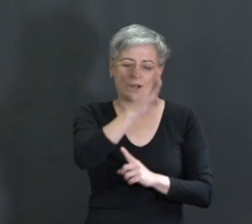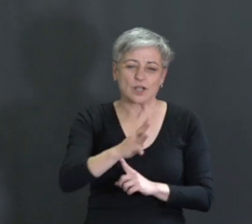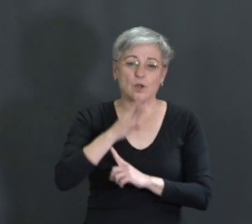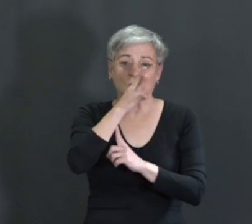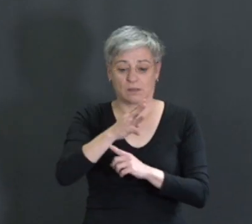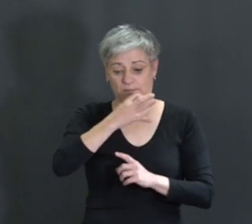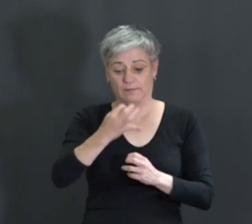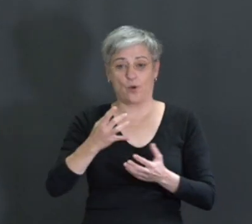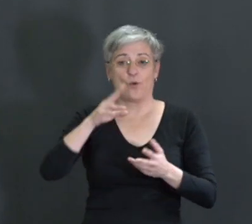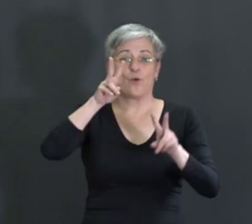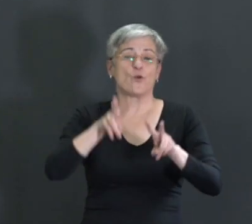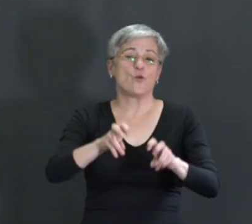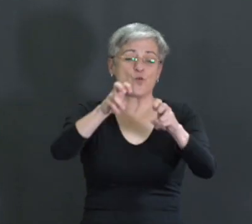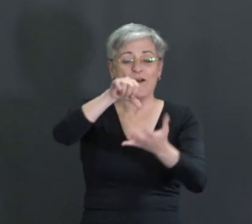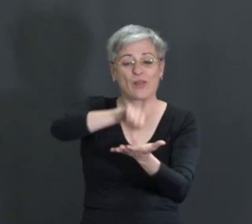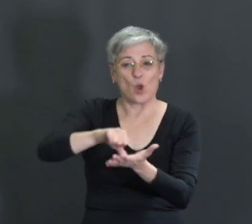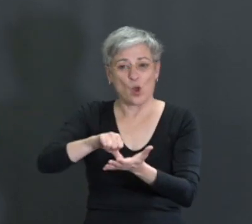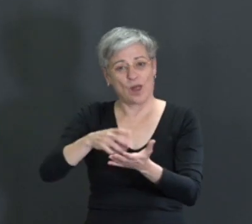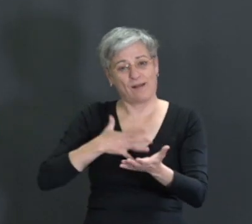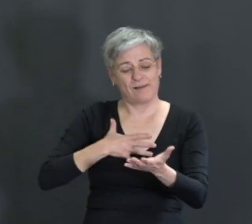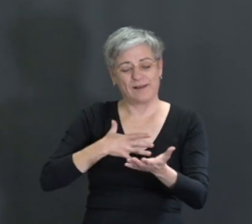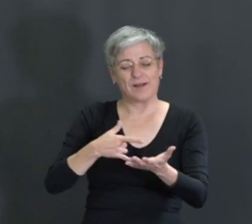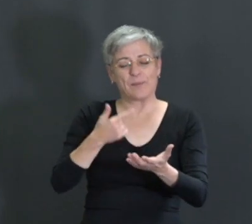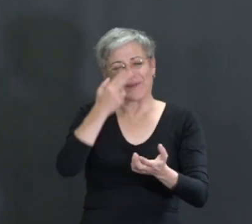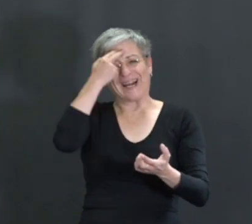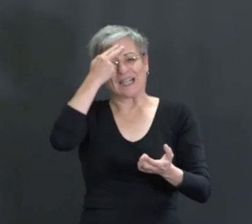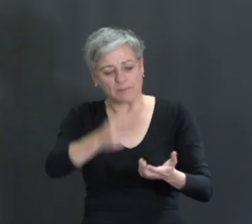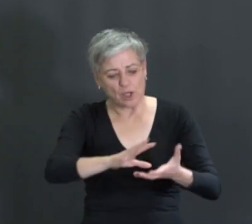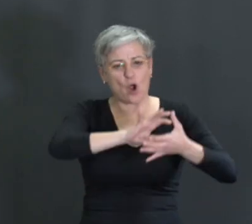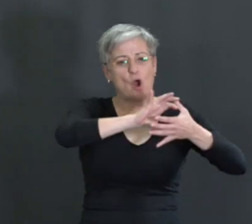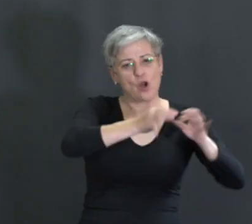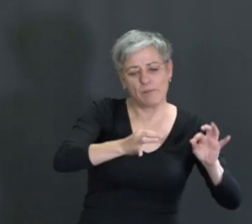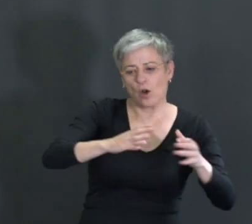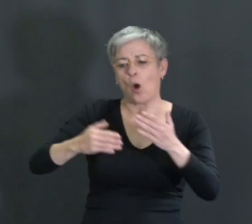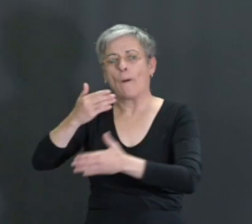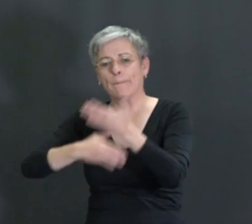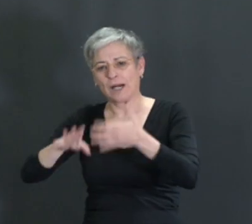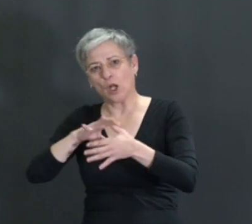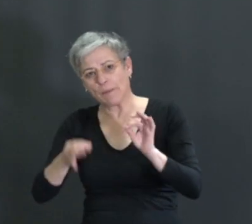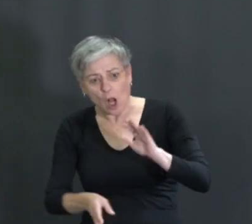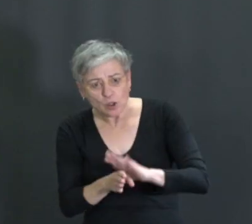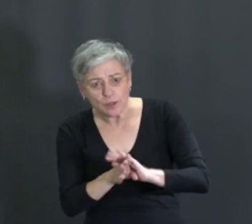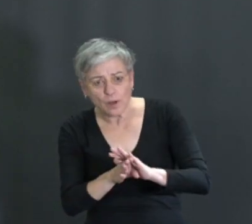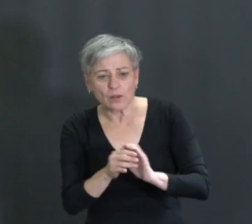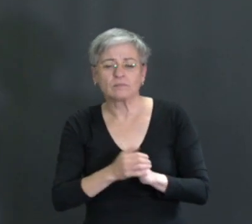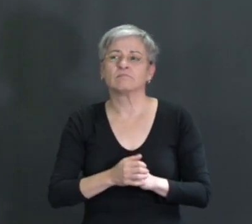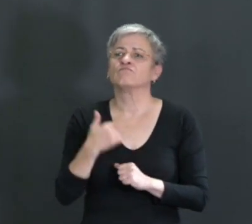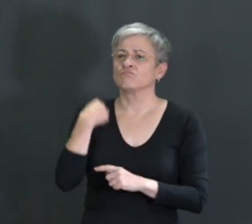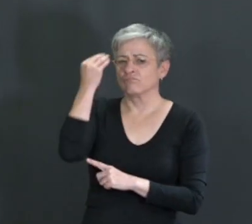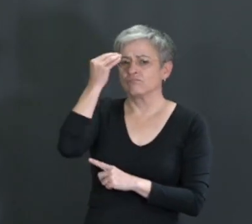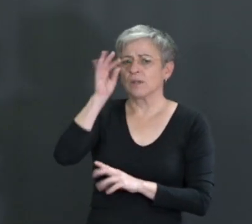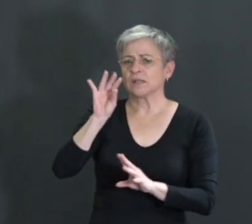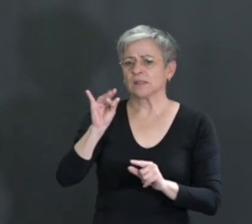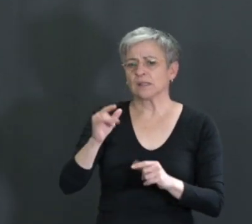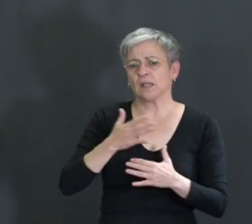con ese respeto tanto para olímpicos como para paralímpicos? Sí. Sí, yo creo que sí, que ese fue el